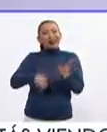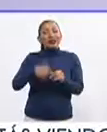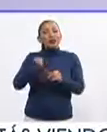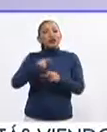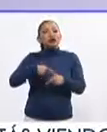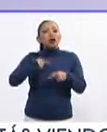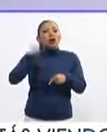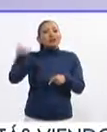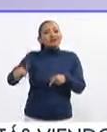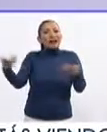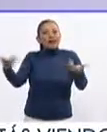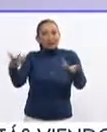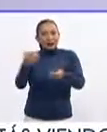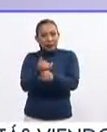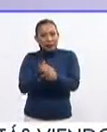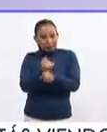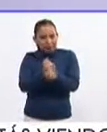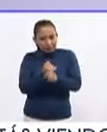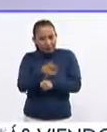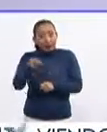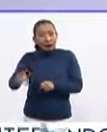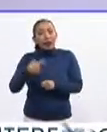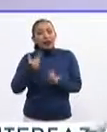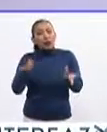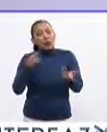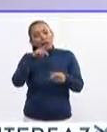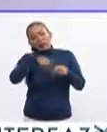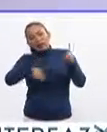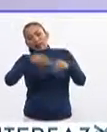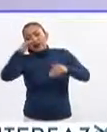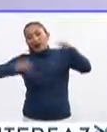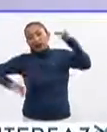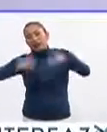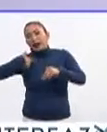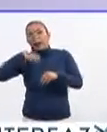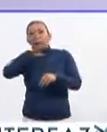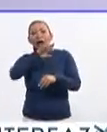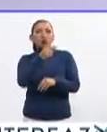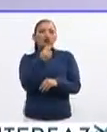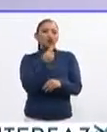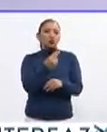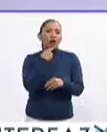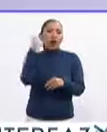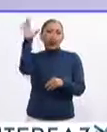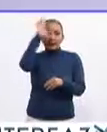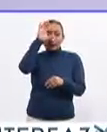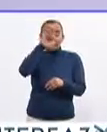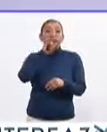los científicos, así como a discernir entre las desigualdades generadas por el mal uso